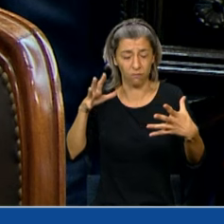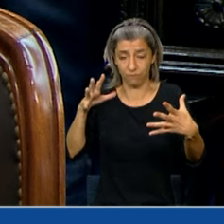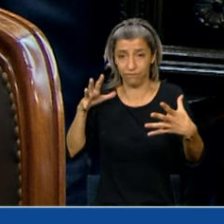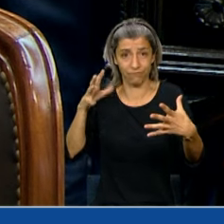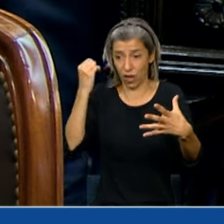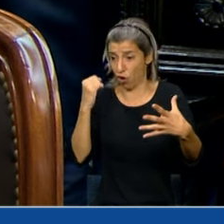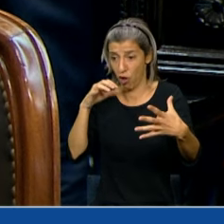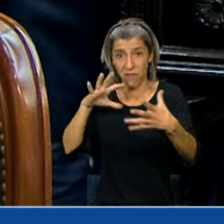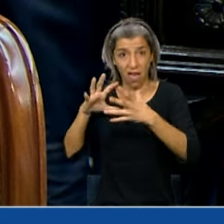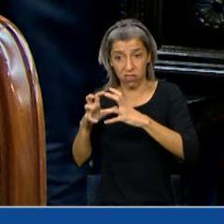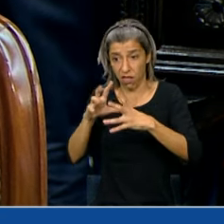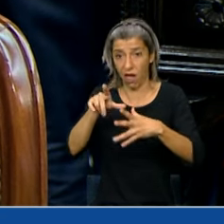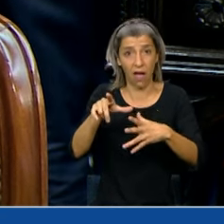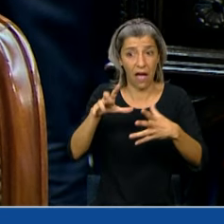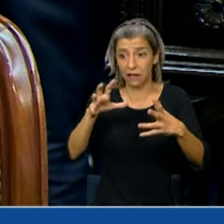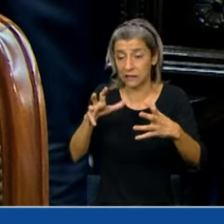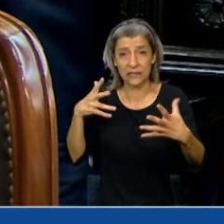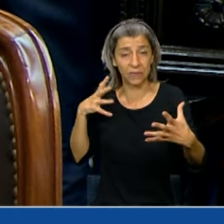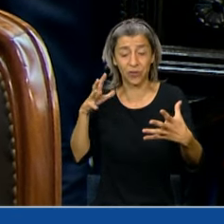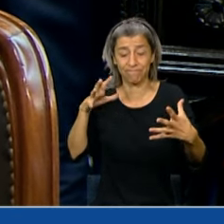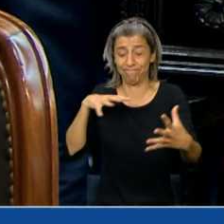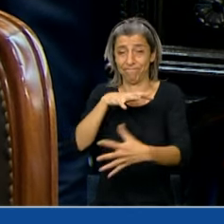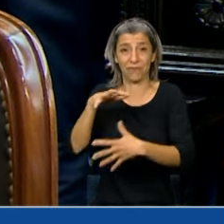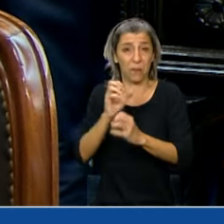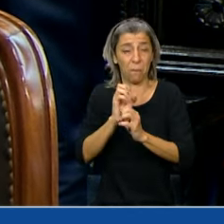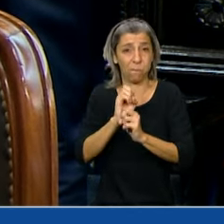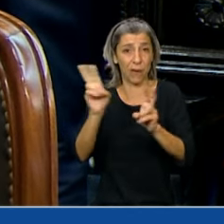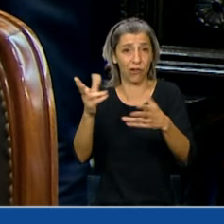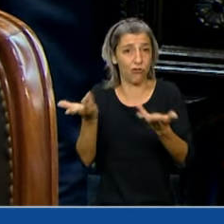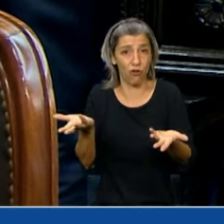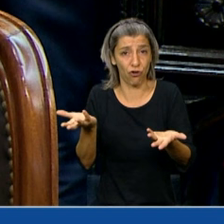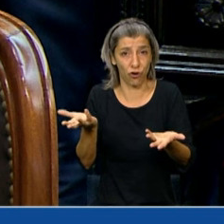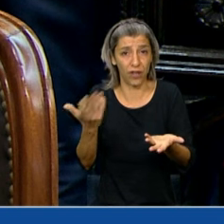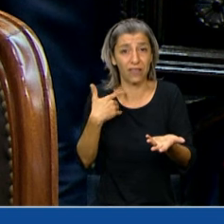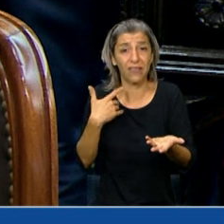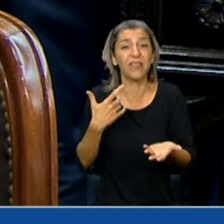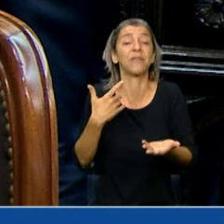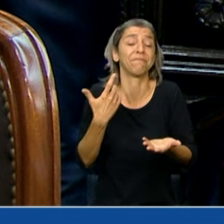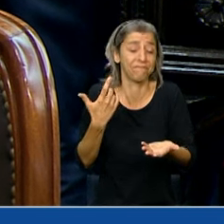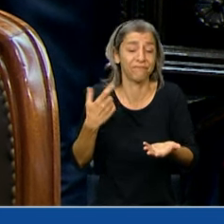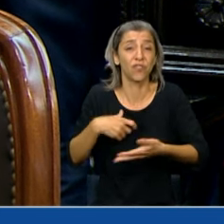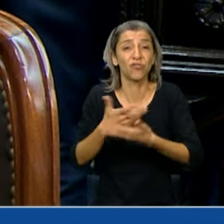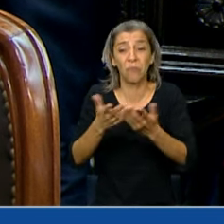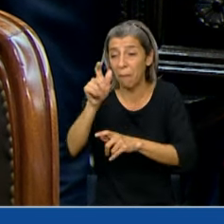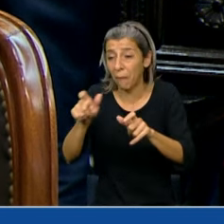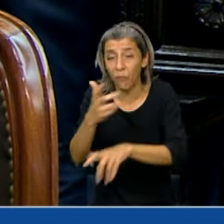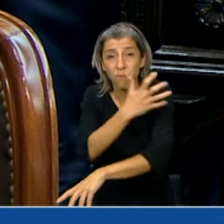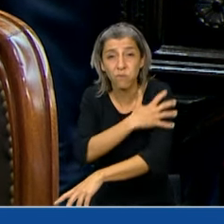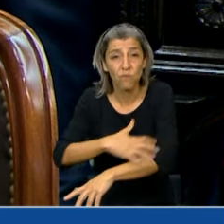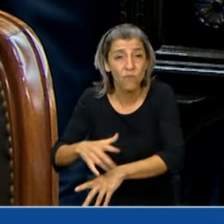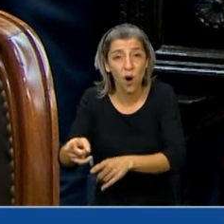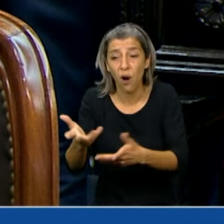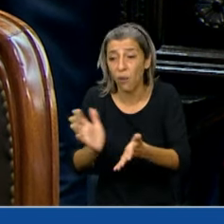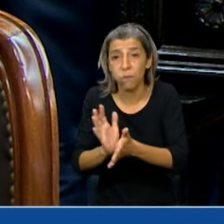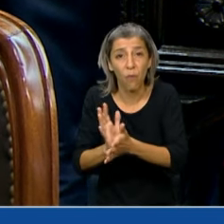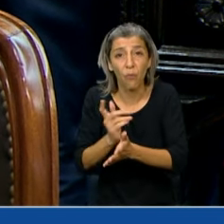modelo más significativo de la pobreza que no saber dónde caerte muerto por es eso lo que pasa cuando alguien no